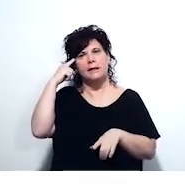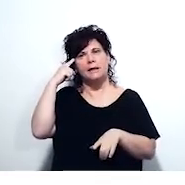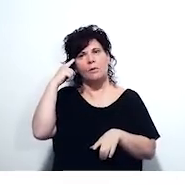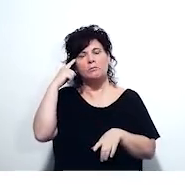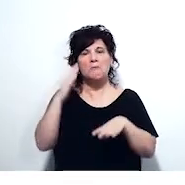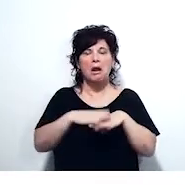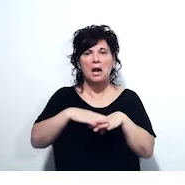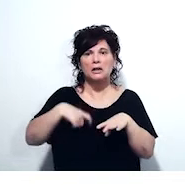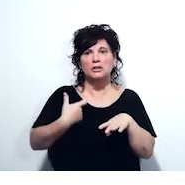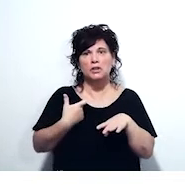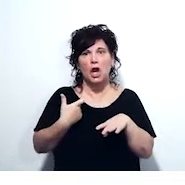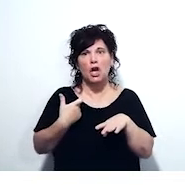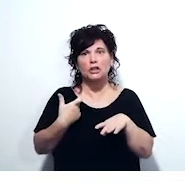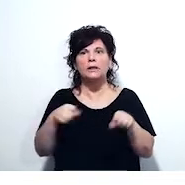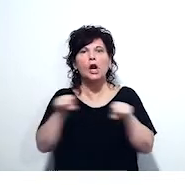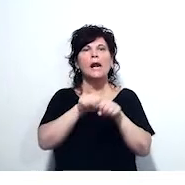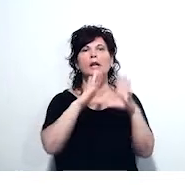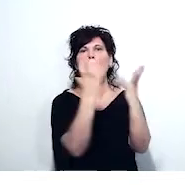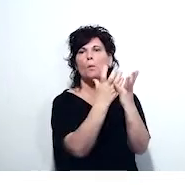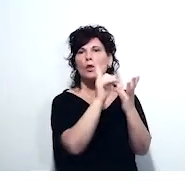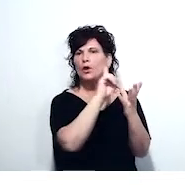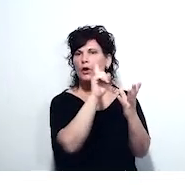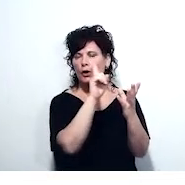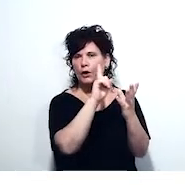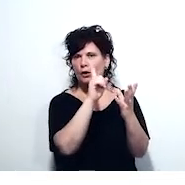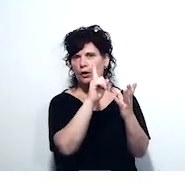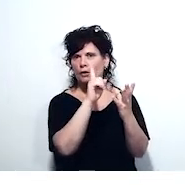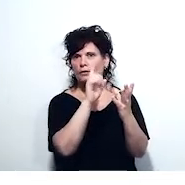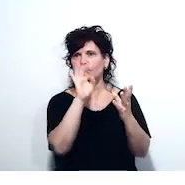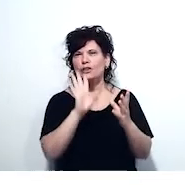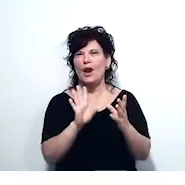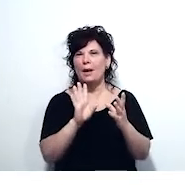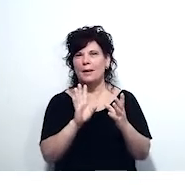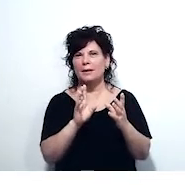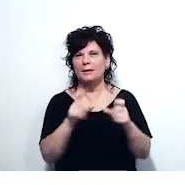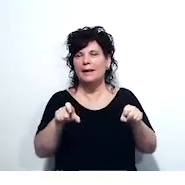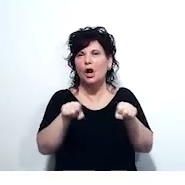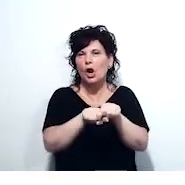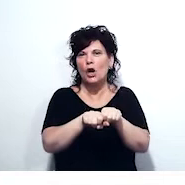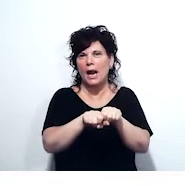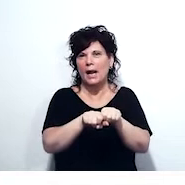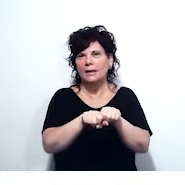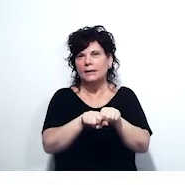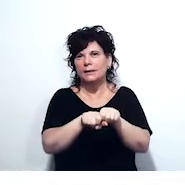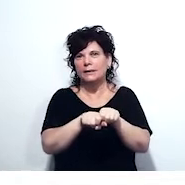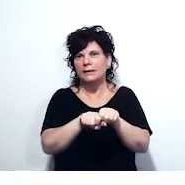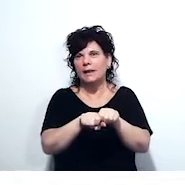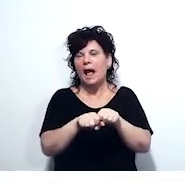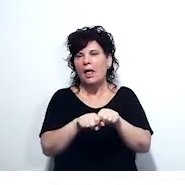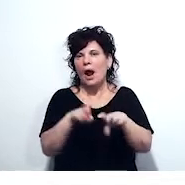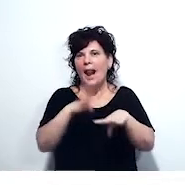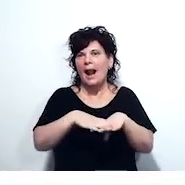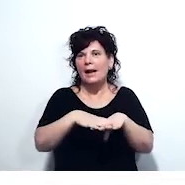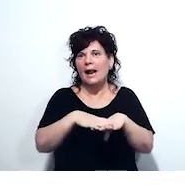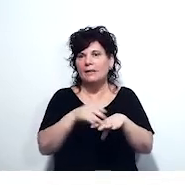mundo en Internet, pero la verdad es que no es así, están conectados solamente con los usuarios de esa red. esos datos no son, de esa empresa no son compartidos con